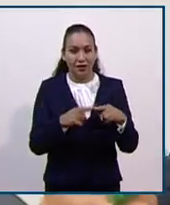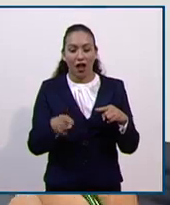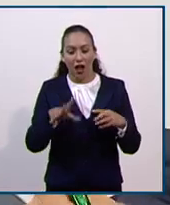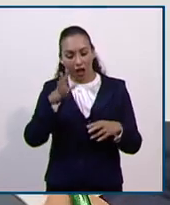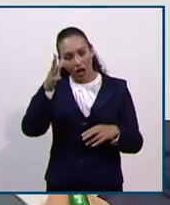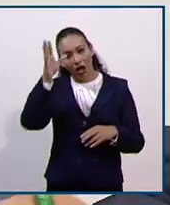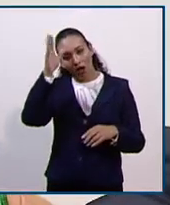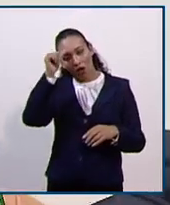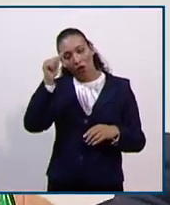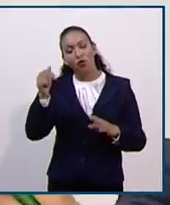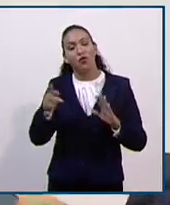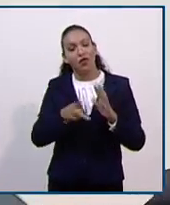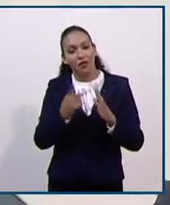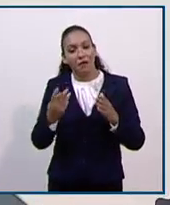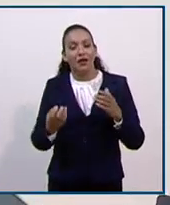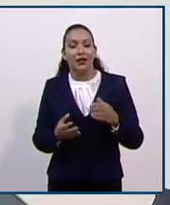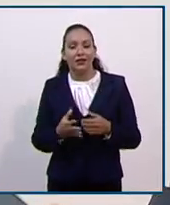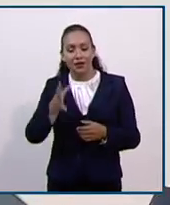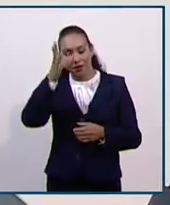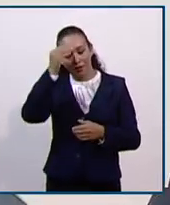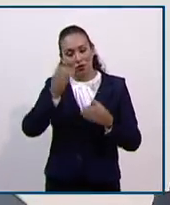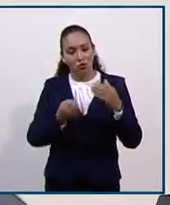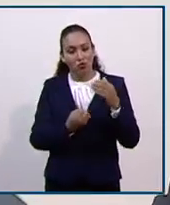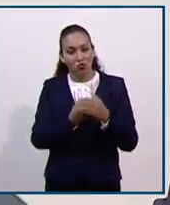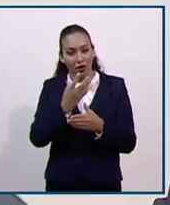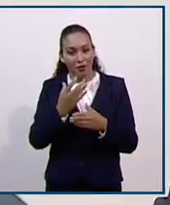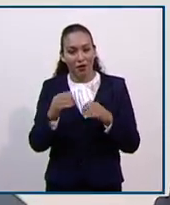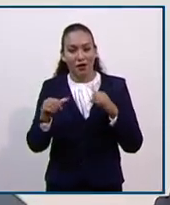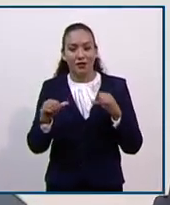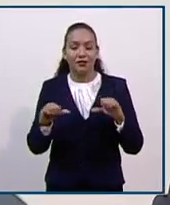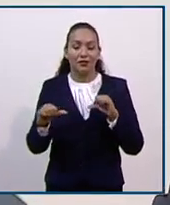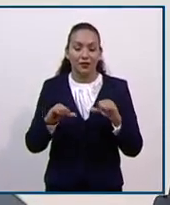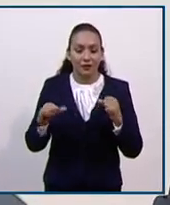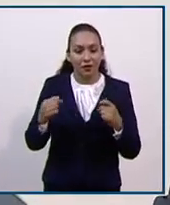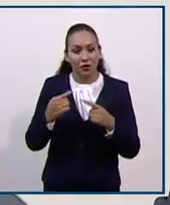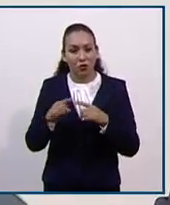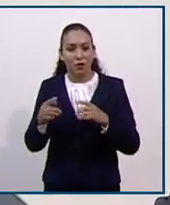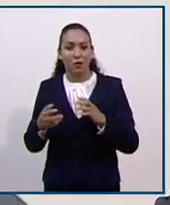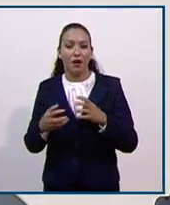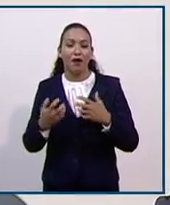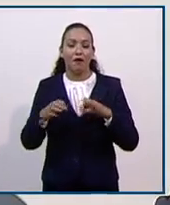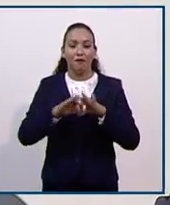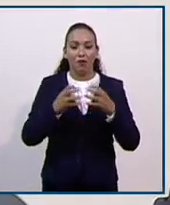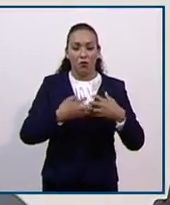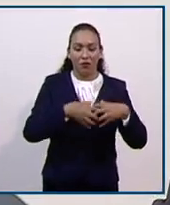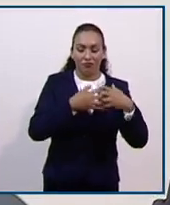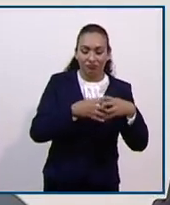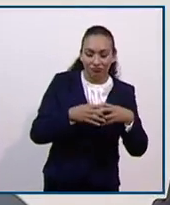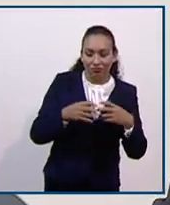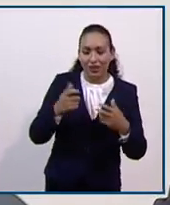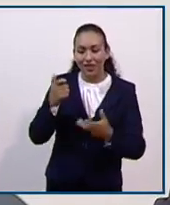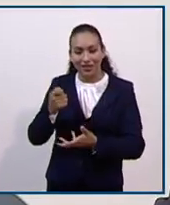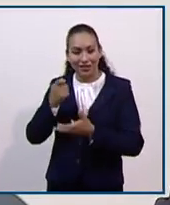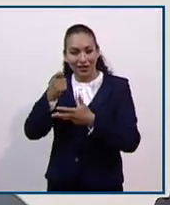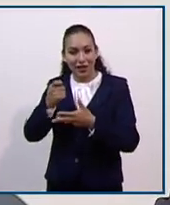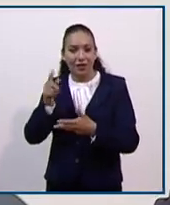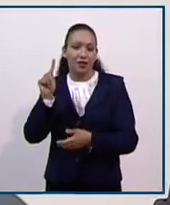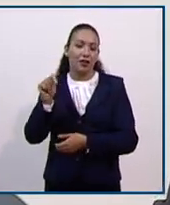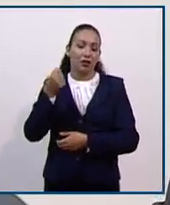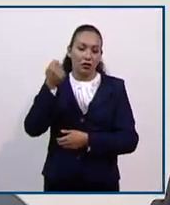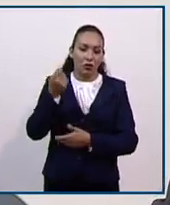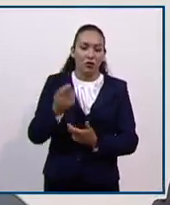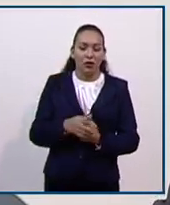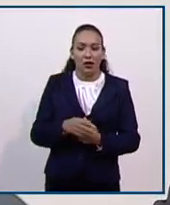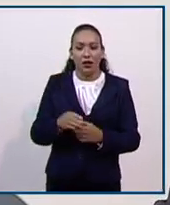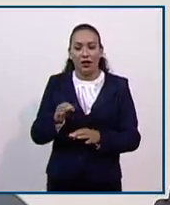adapten a nuevas necesidades de infraestructura, tecnología y recursos humanos,